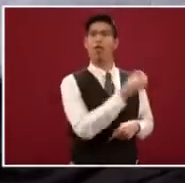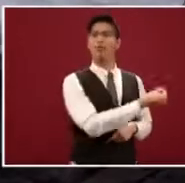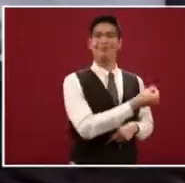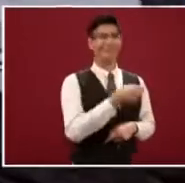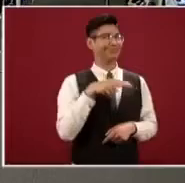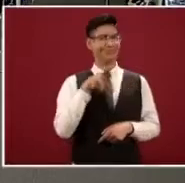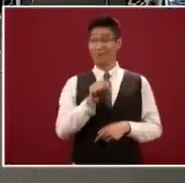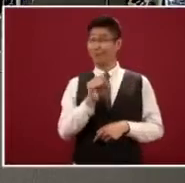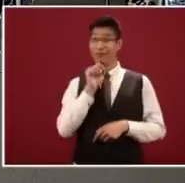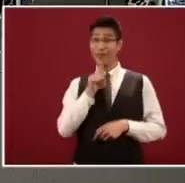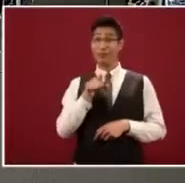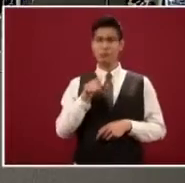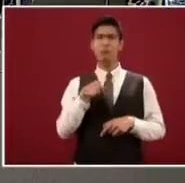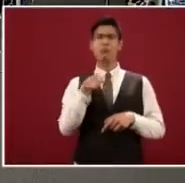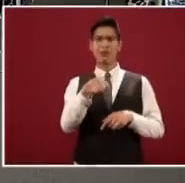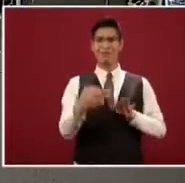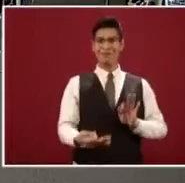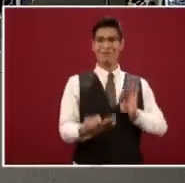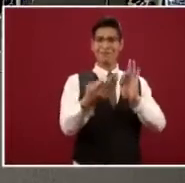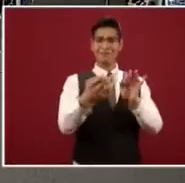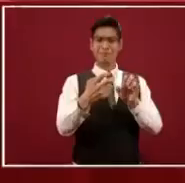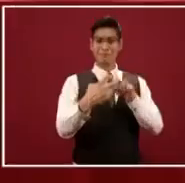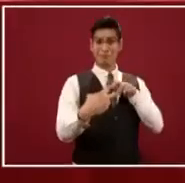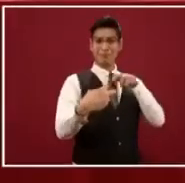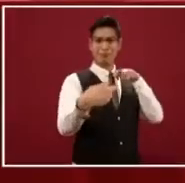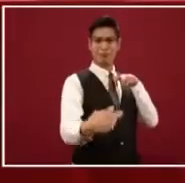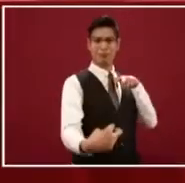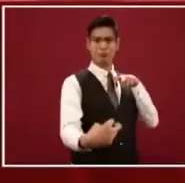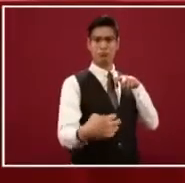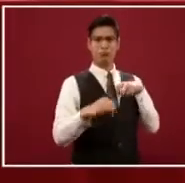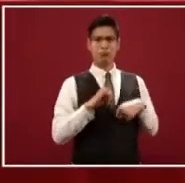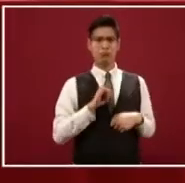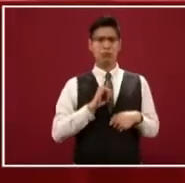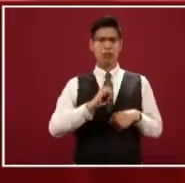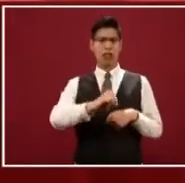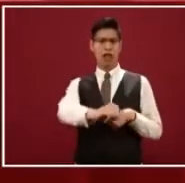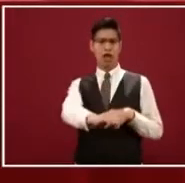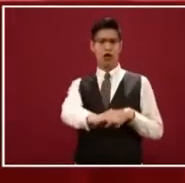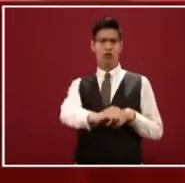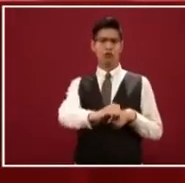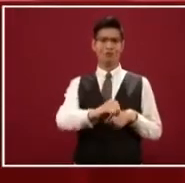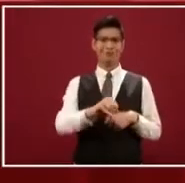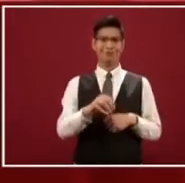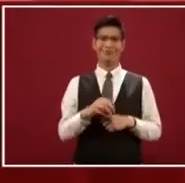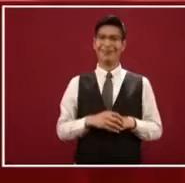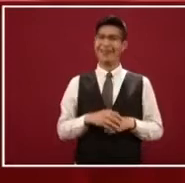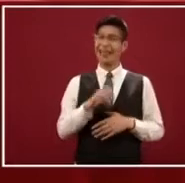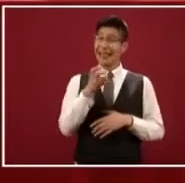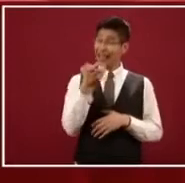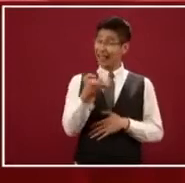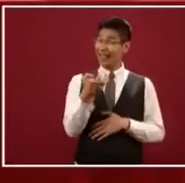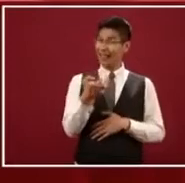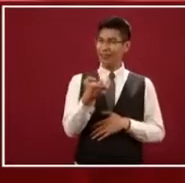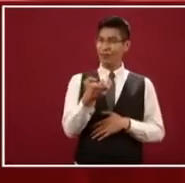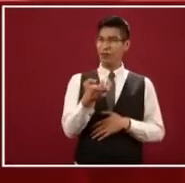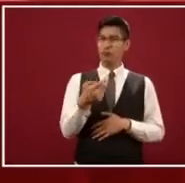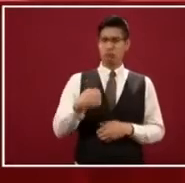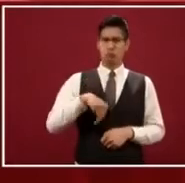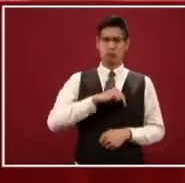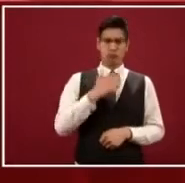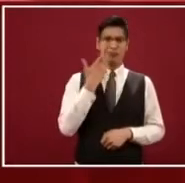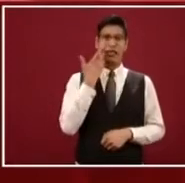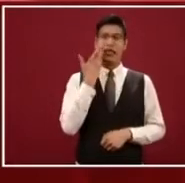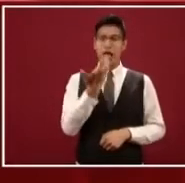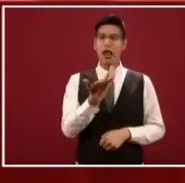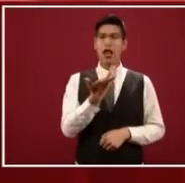donde están ustedes, porque ustedes también están lejos de esa área. Eso es un poco lo que tenemos que tratar de